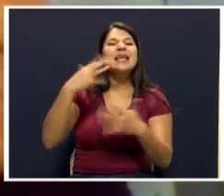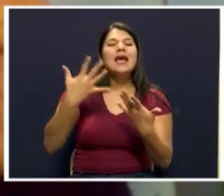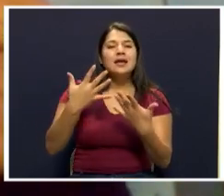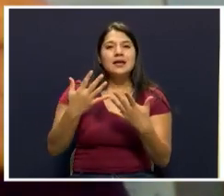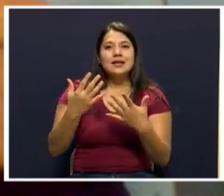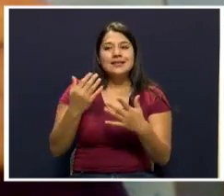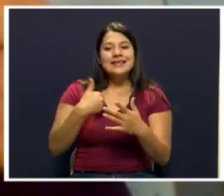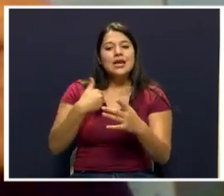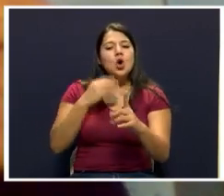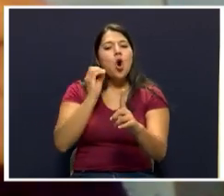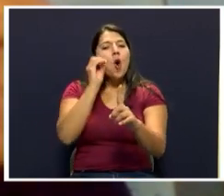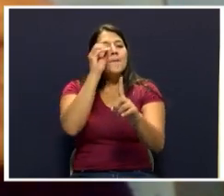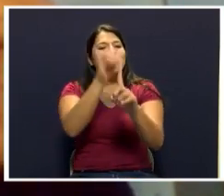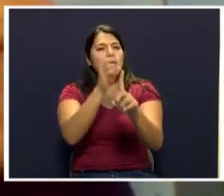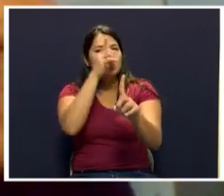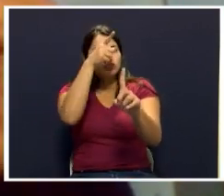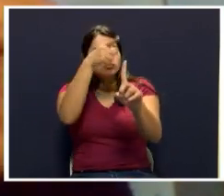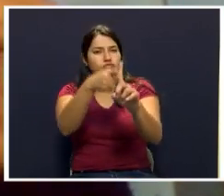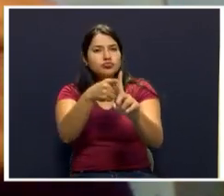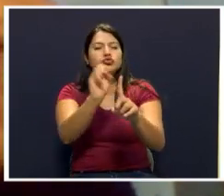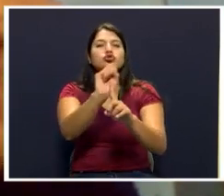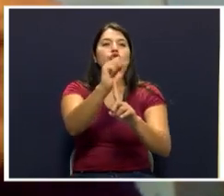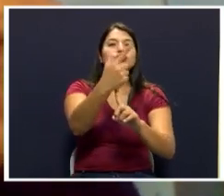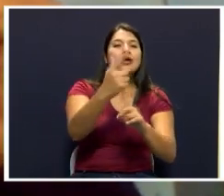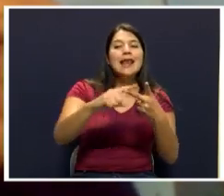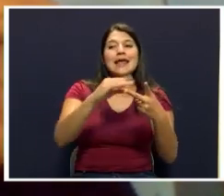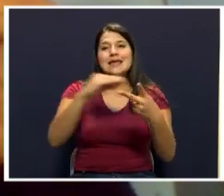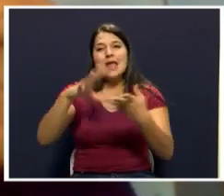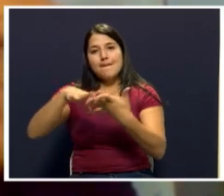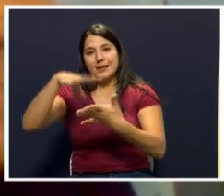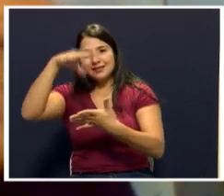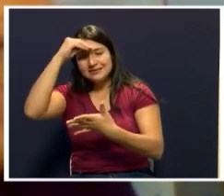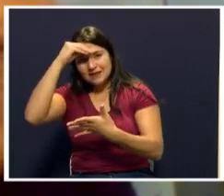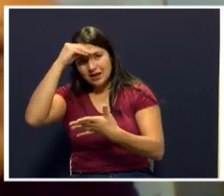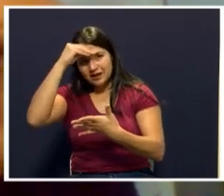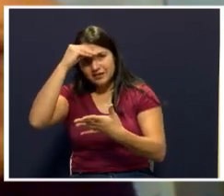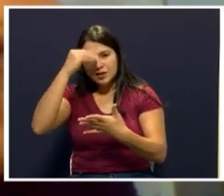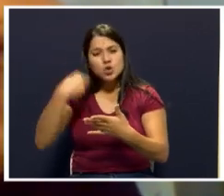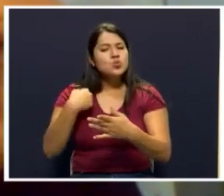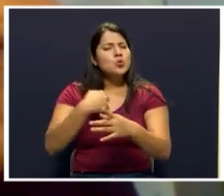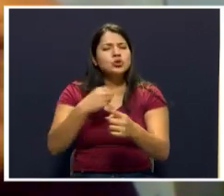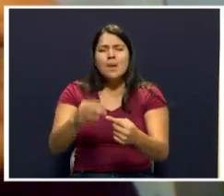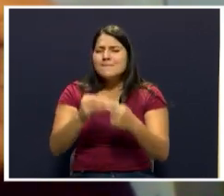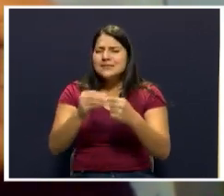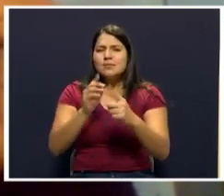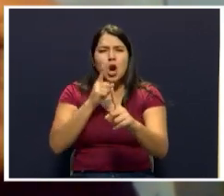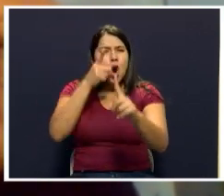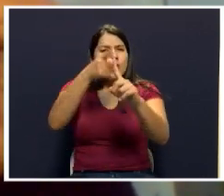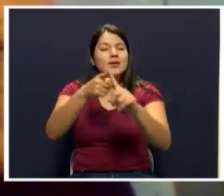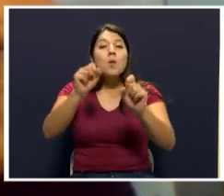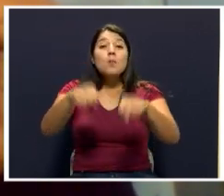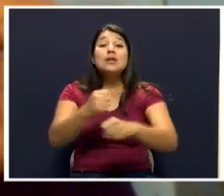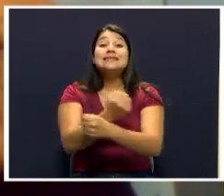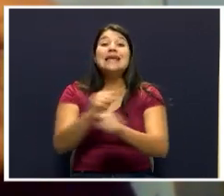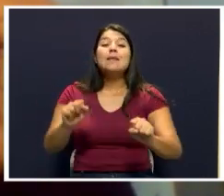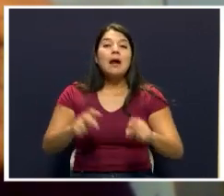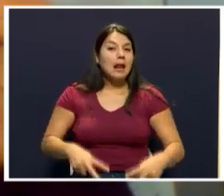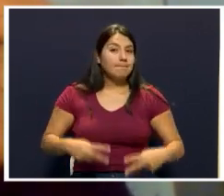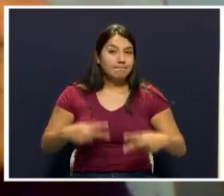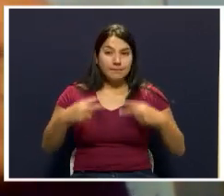el objetivo que ha tenido este instituto desde el principio es el objetivo de salvar vidas humanas, salvar vidas de gente